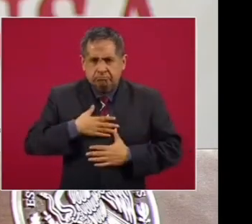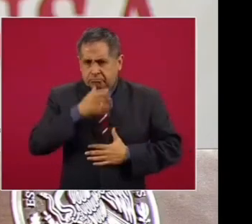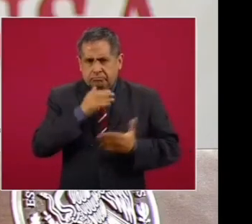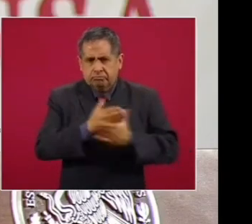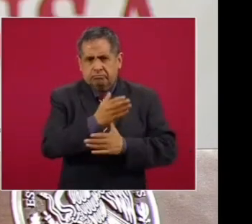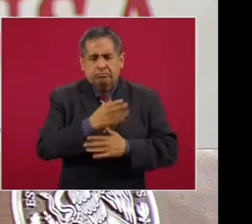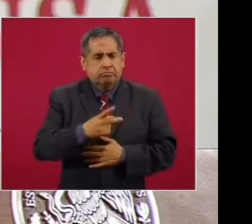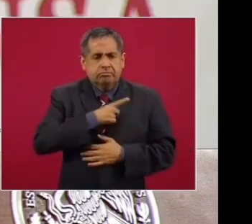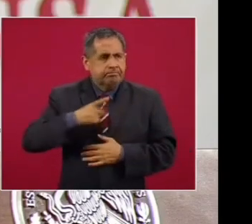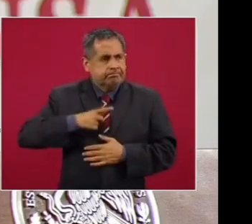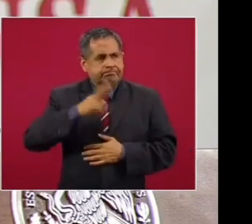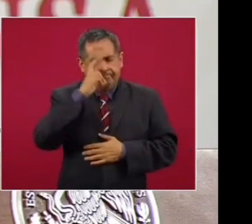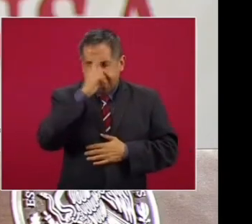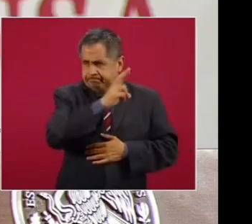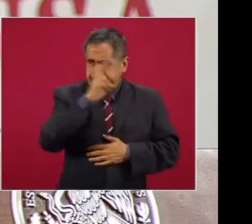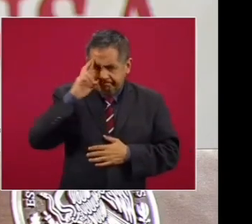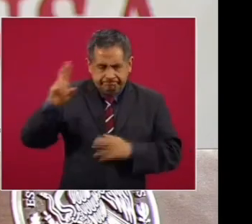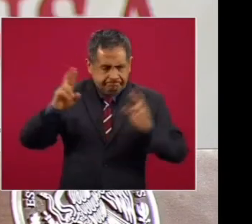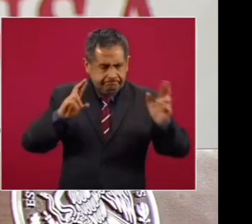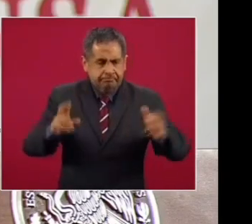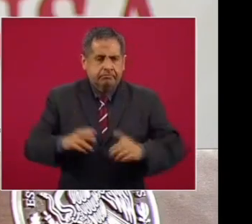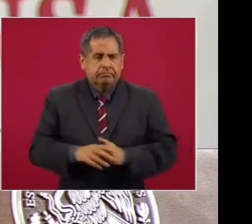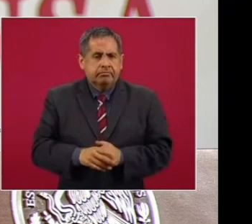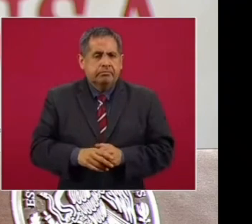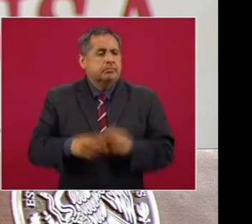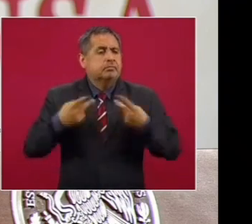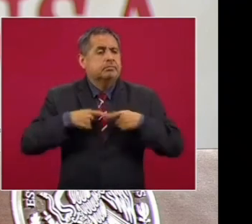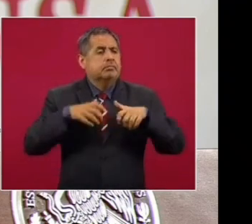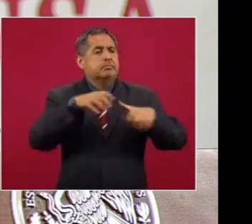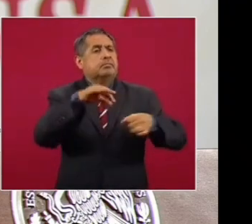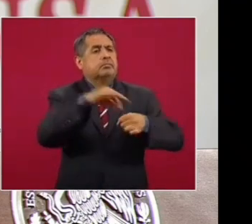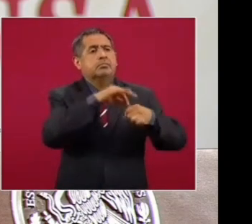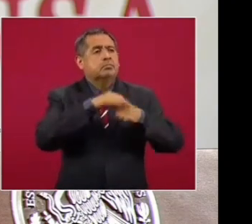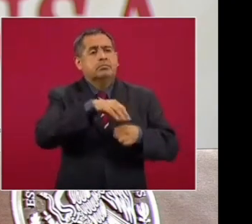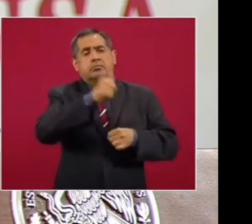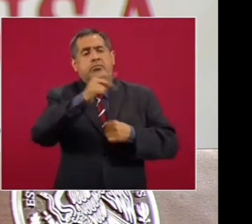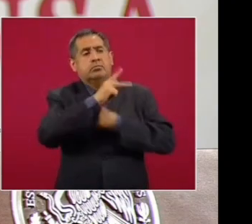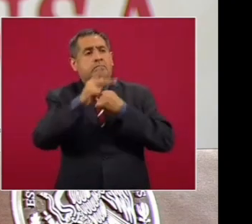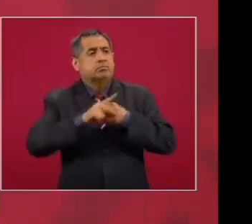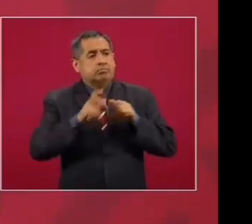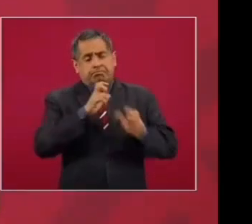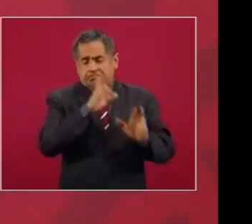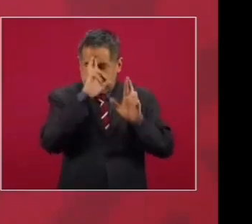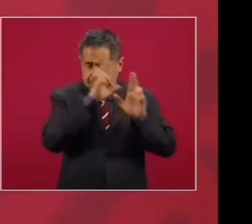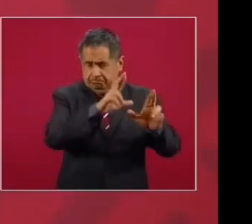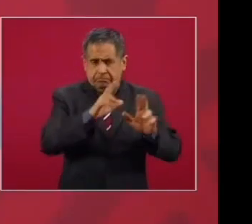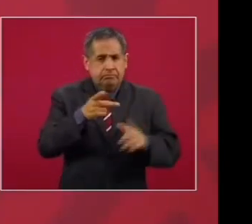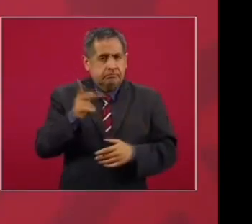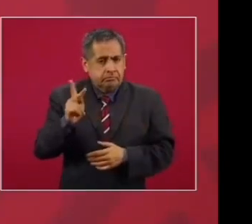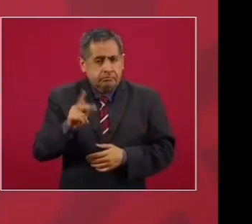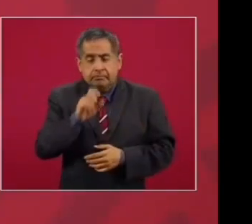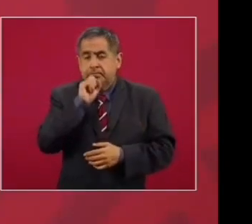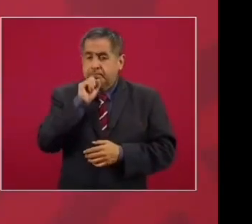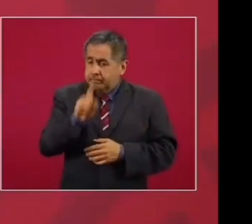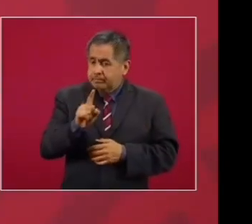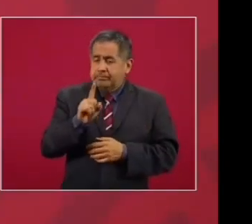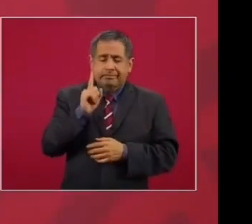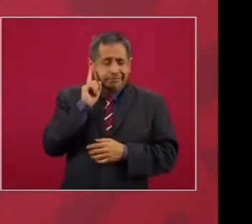Tenemos que respetar a los ciudadanos de otros países, pero